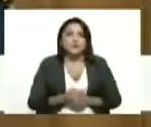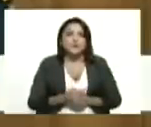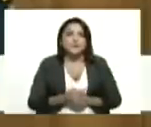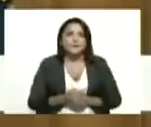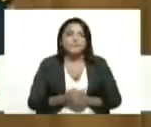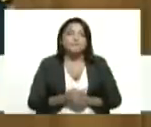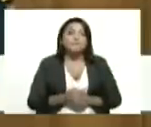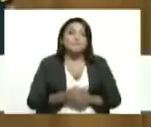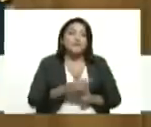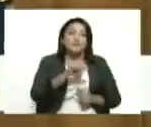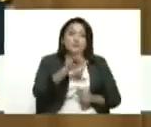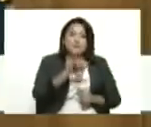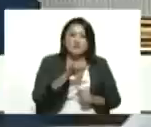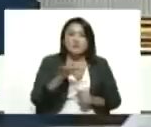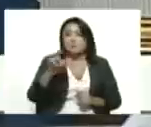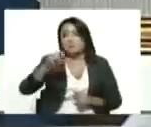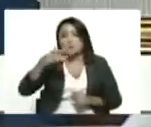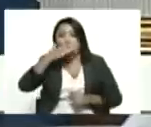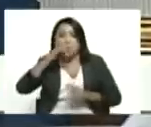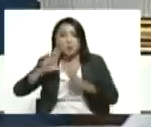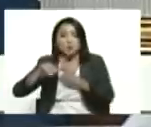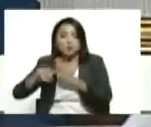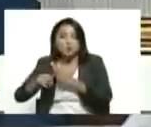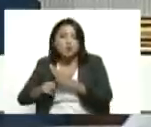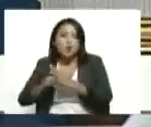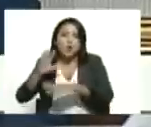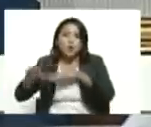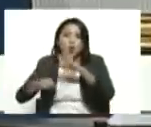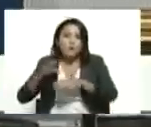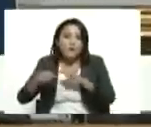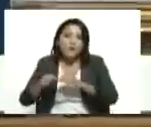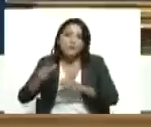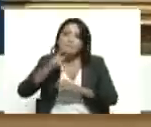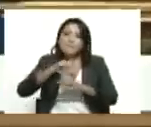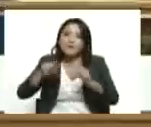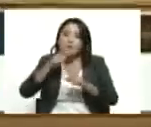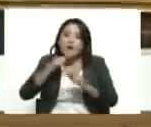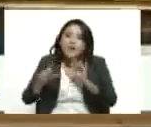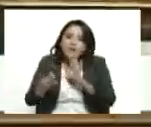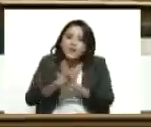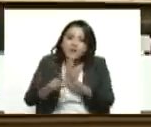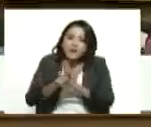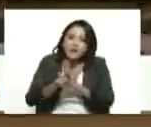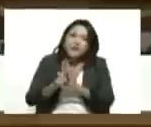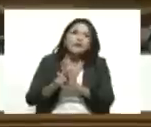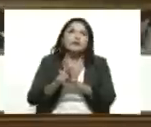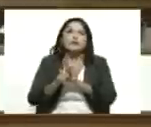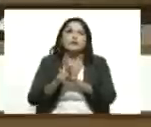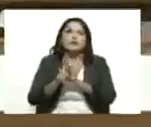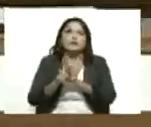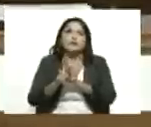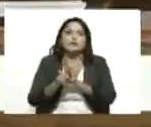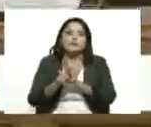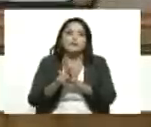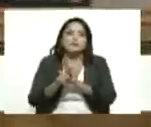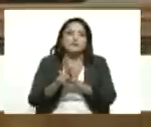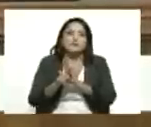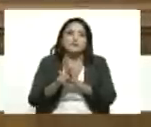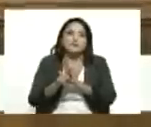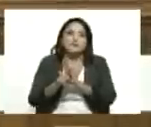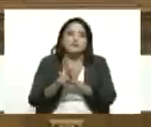sean derivados u obtenidos directa o indirectamente de actividades ilícitas en los términos previstos en esta ley.